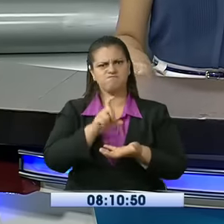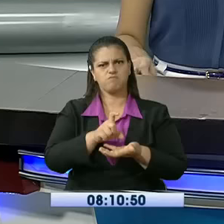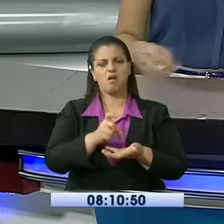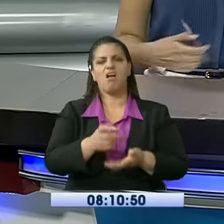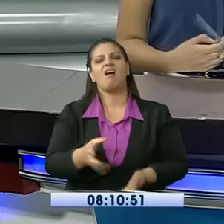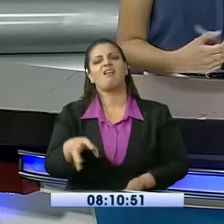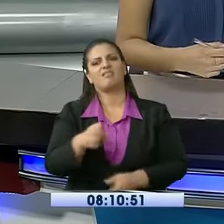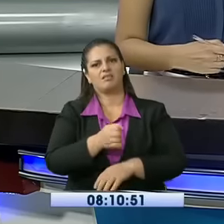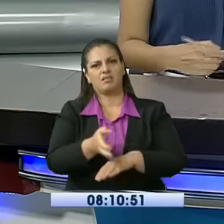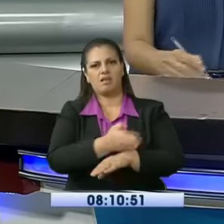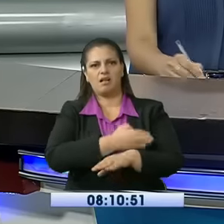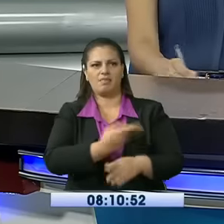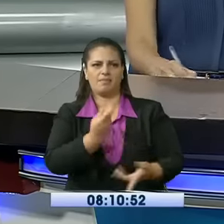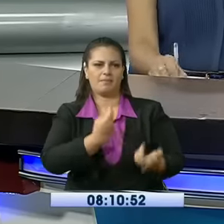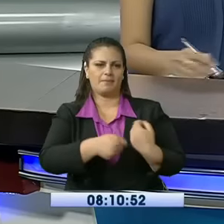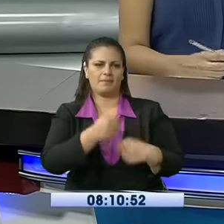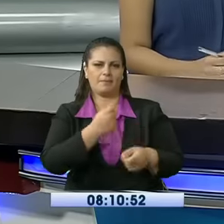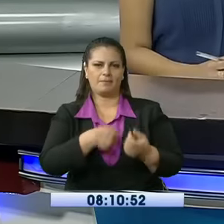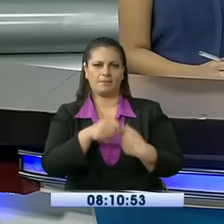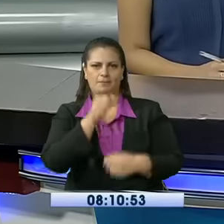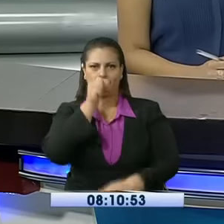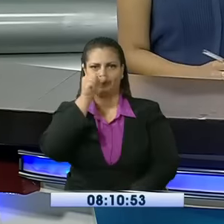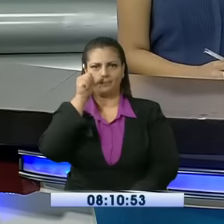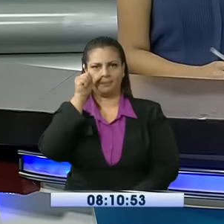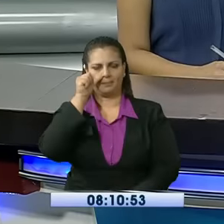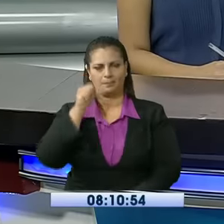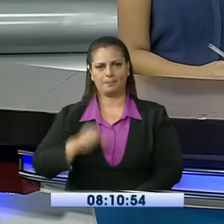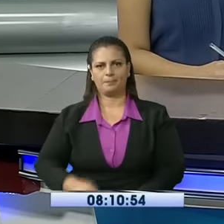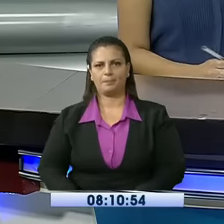sea producto de la venta de este alcaloide.